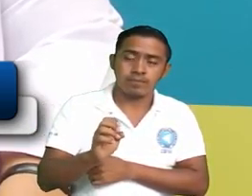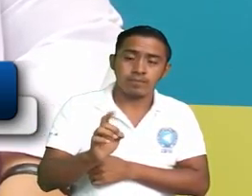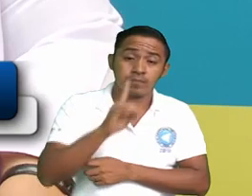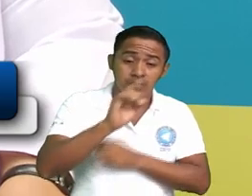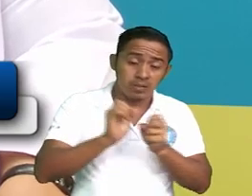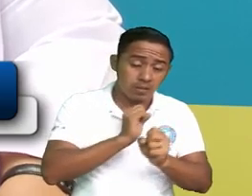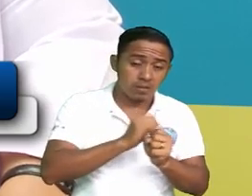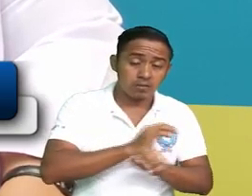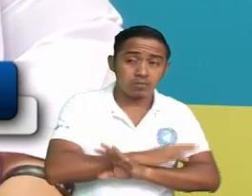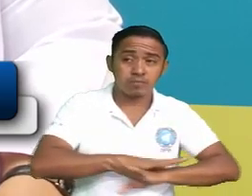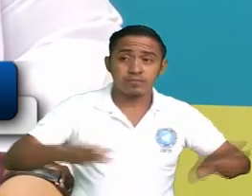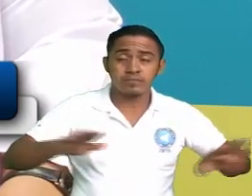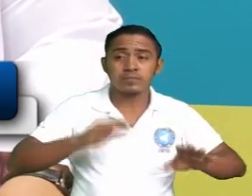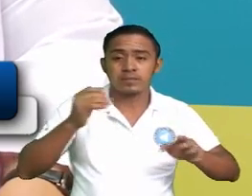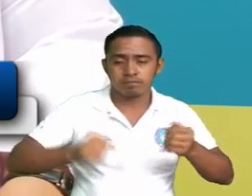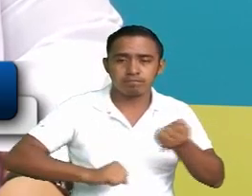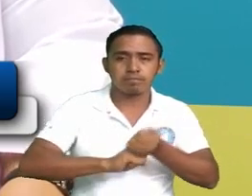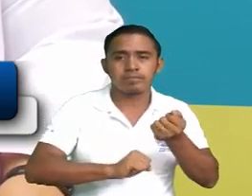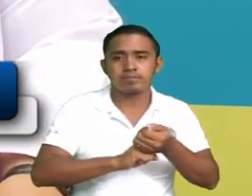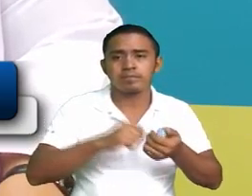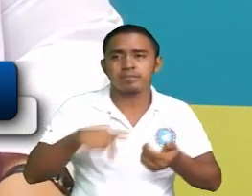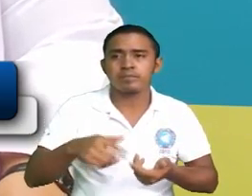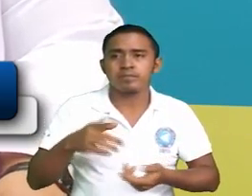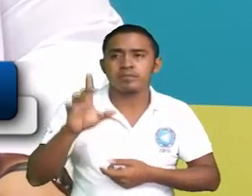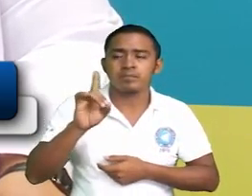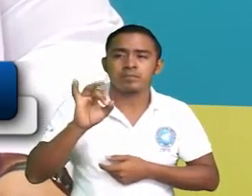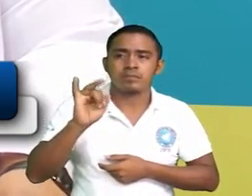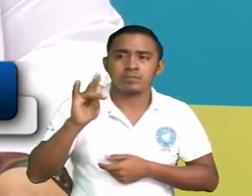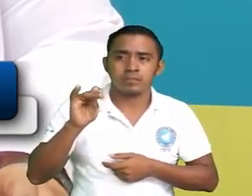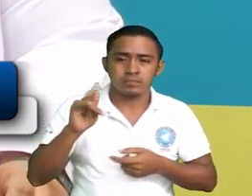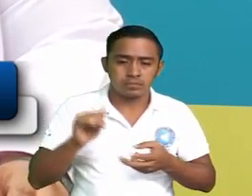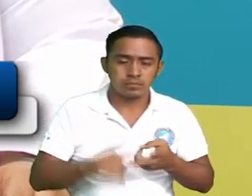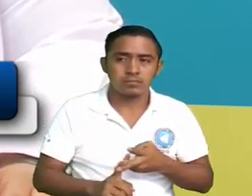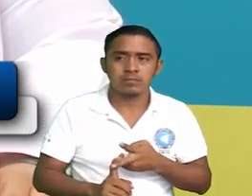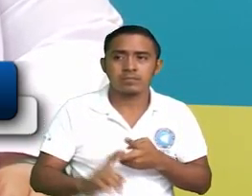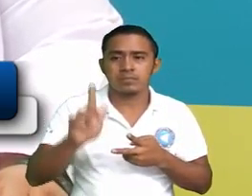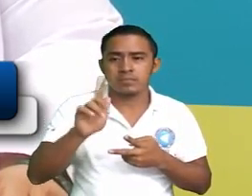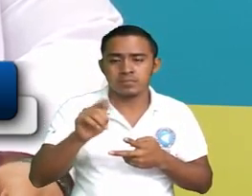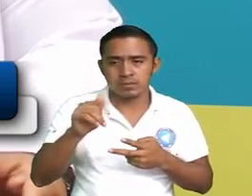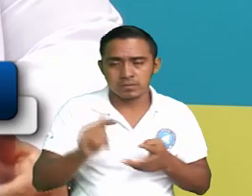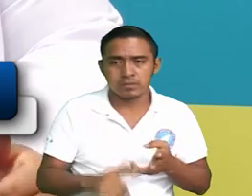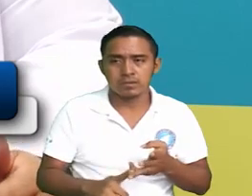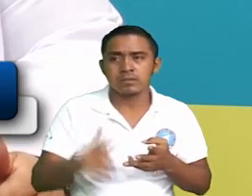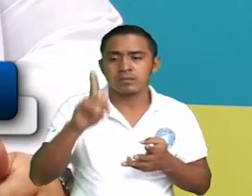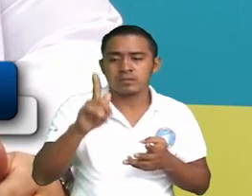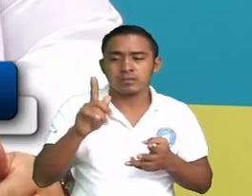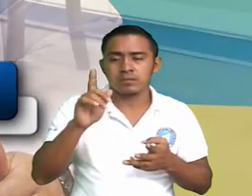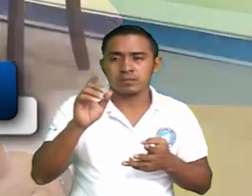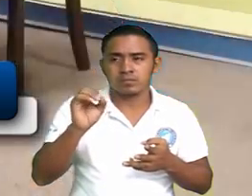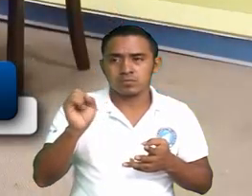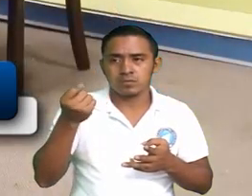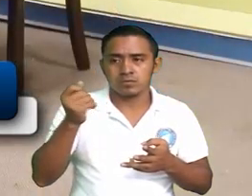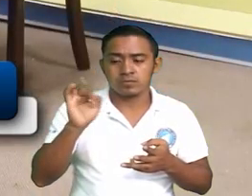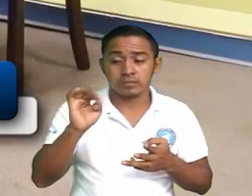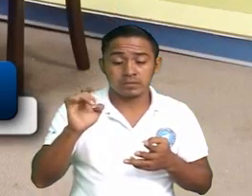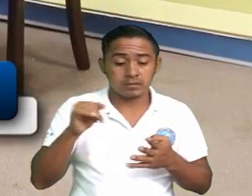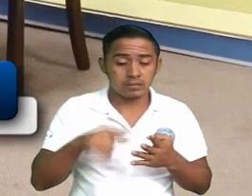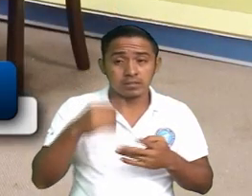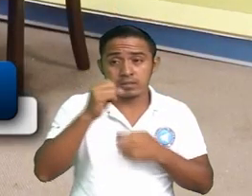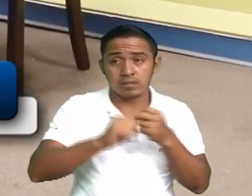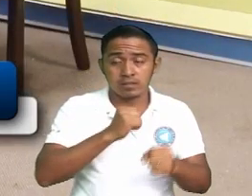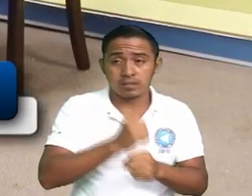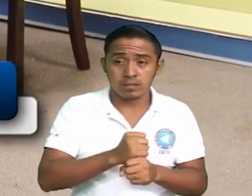dosis. O sea, es un refuerzo en difteria, toferina y tétano, que se le da al niño de año y medio y